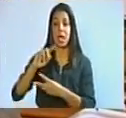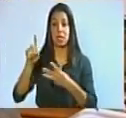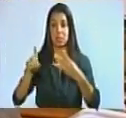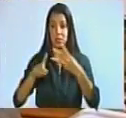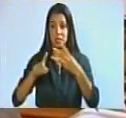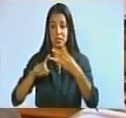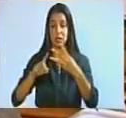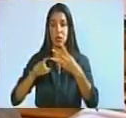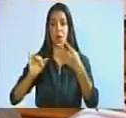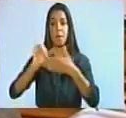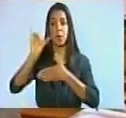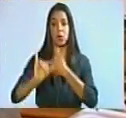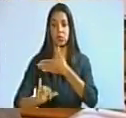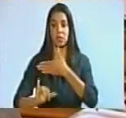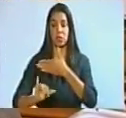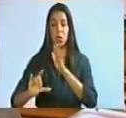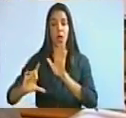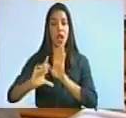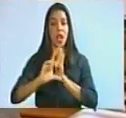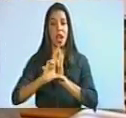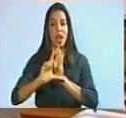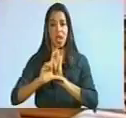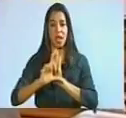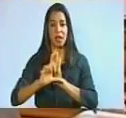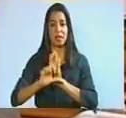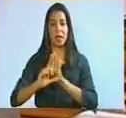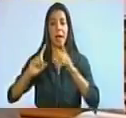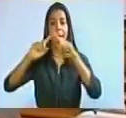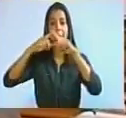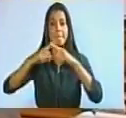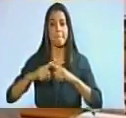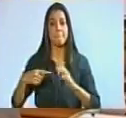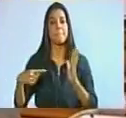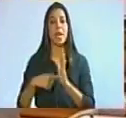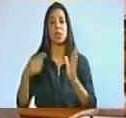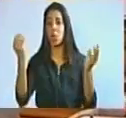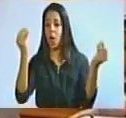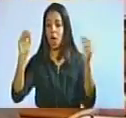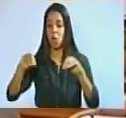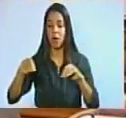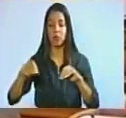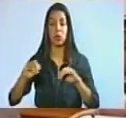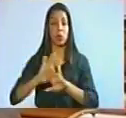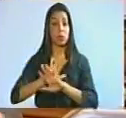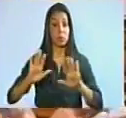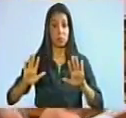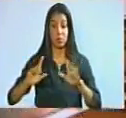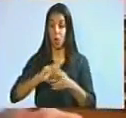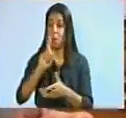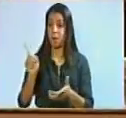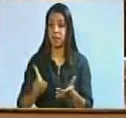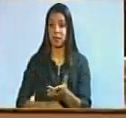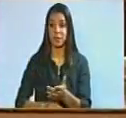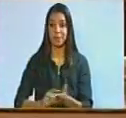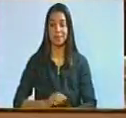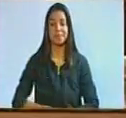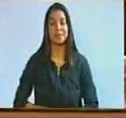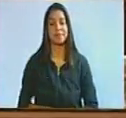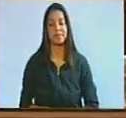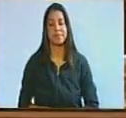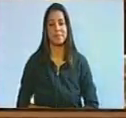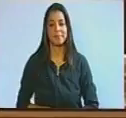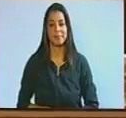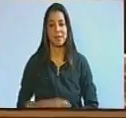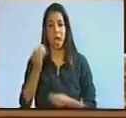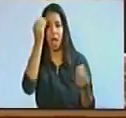tercero, proyecto de ley de precios acordados. Es todo, presidenta. En